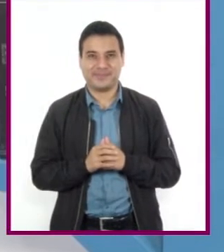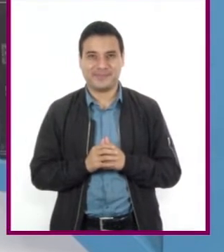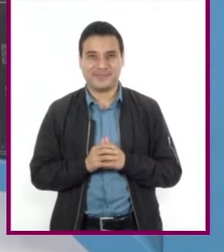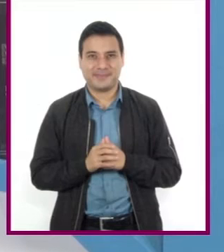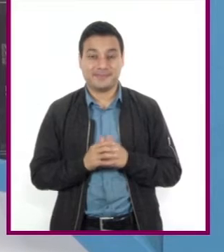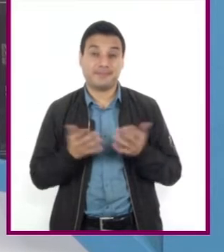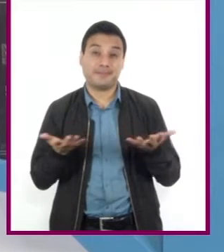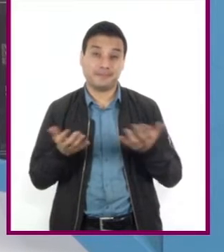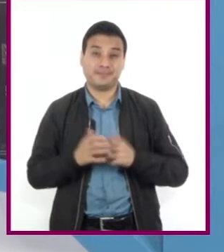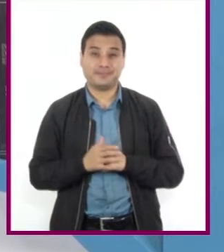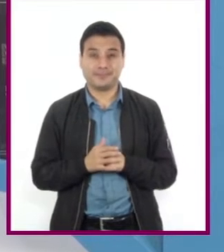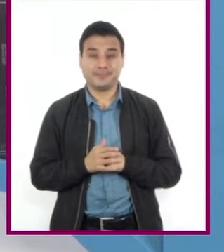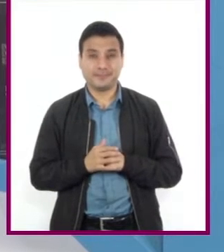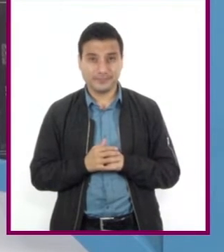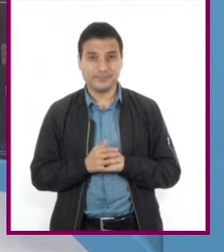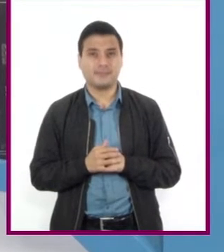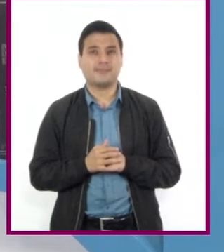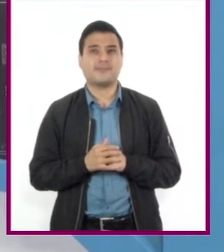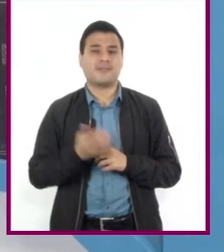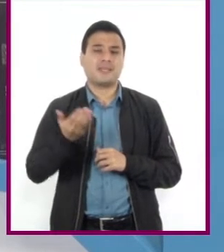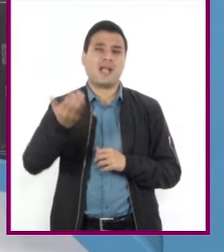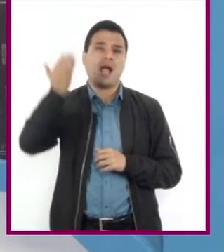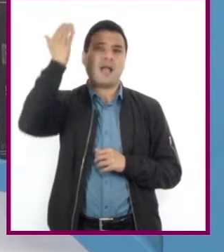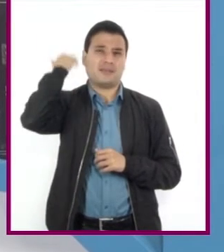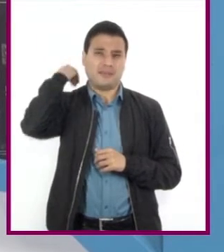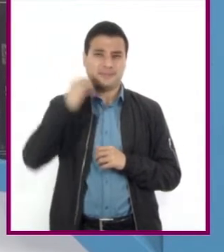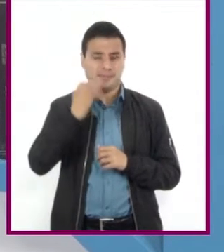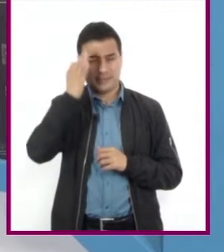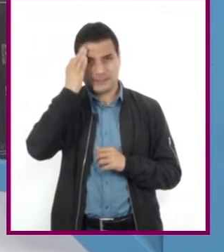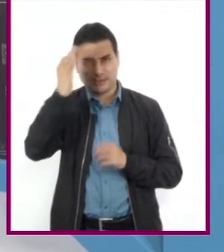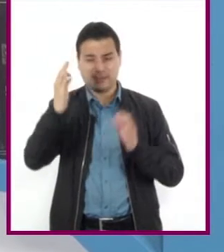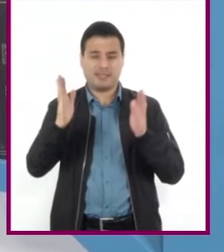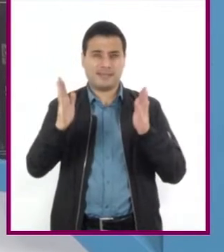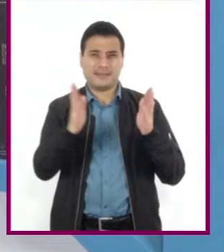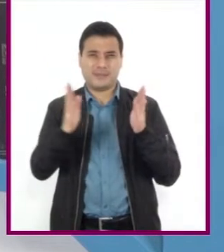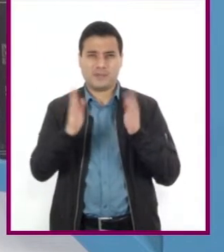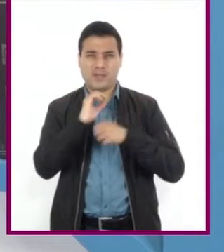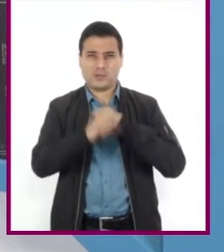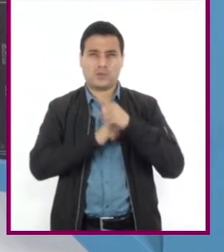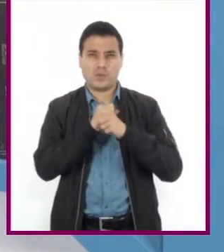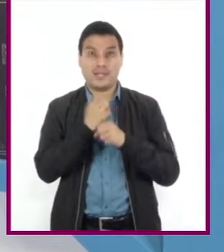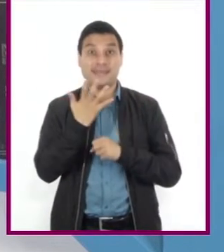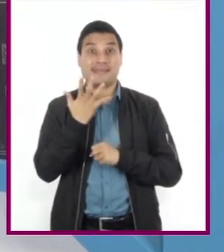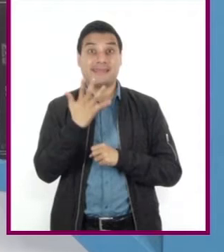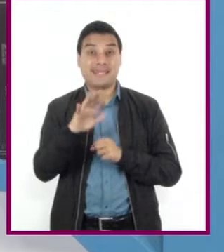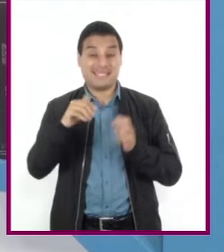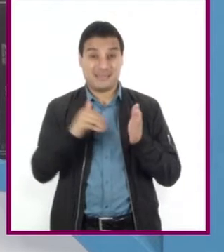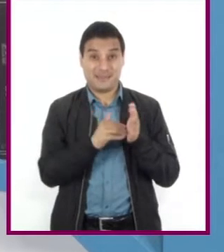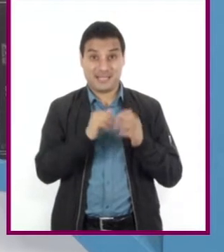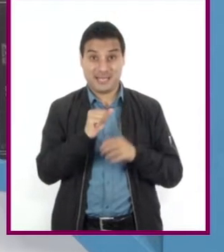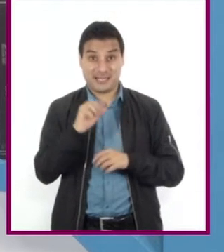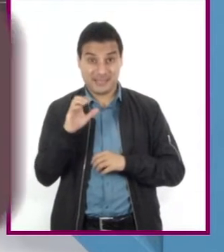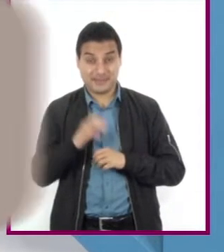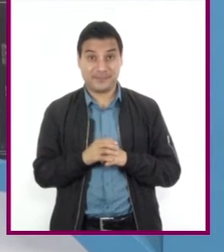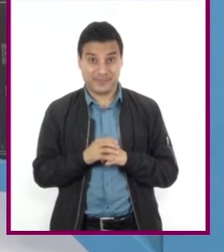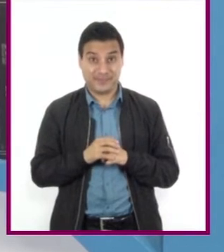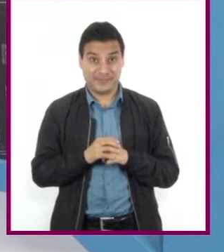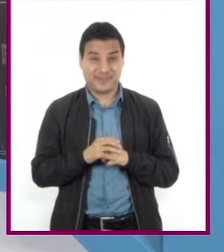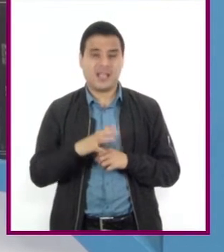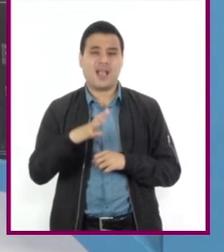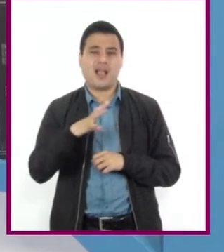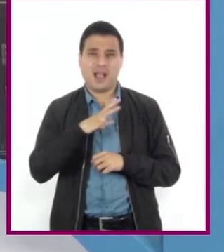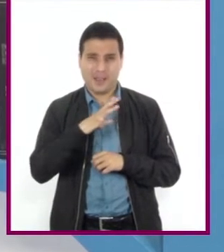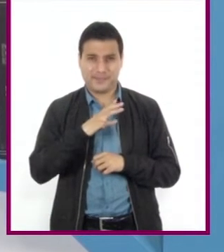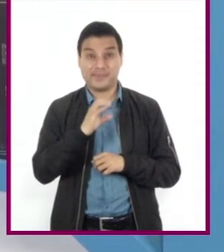Desafortunadamente, para esta megafauna del Pleistoceno superior, alrededor del año 10.000 antes de nuestra era, se produjeron una serie de